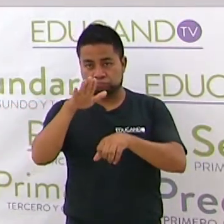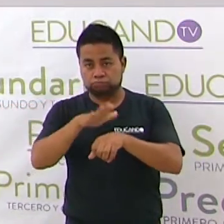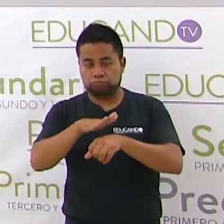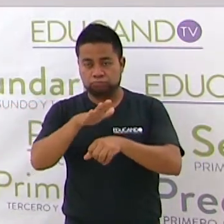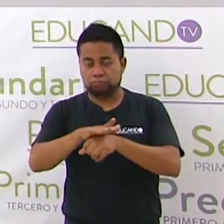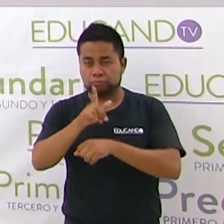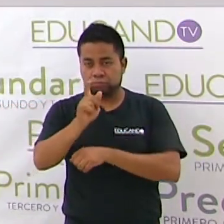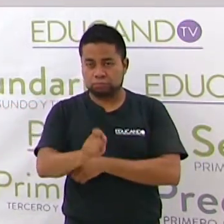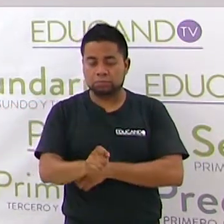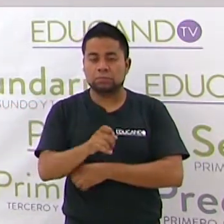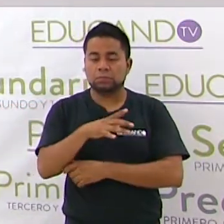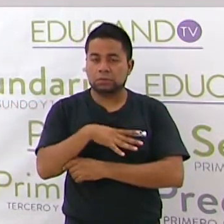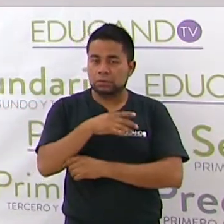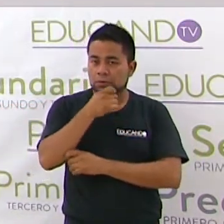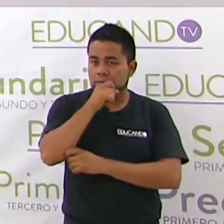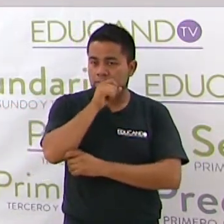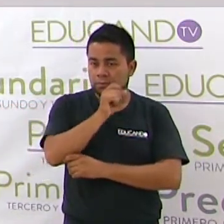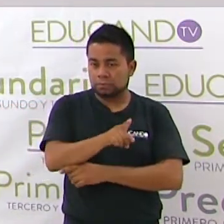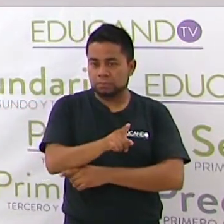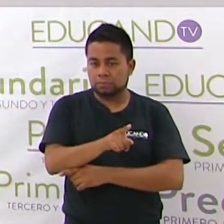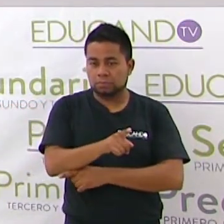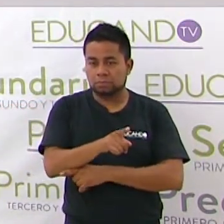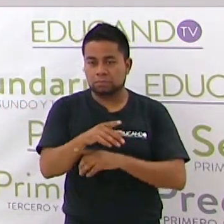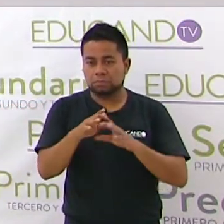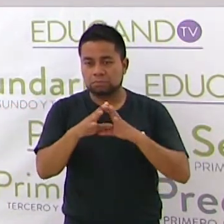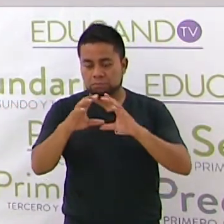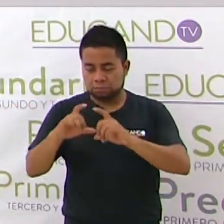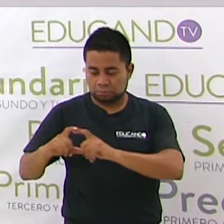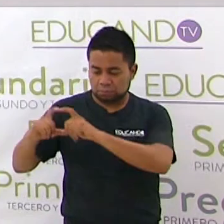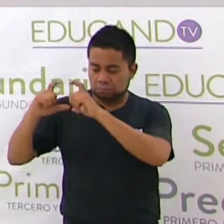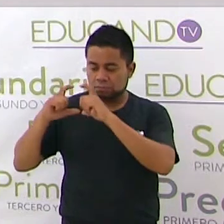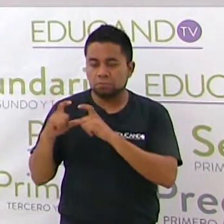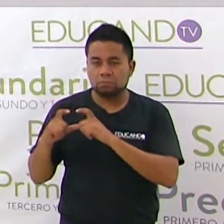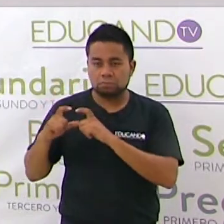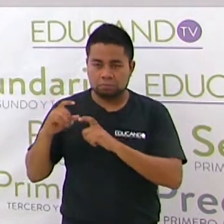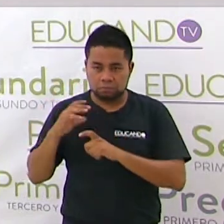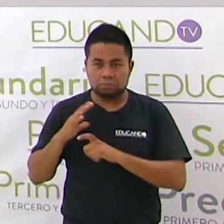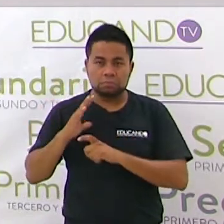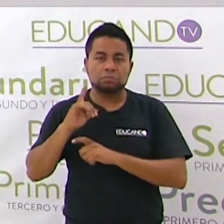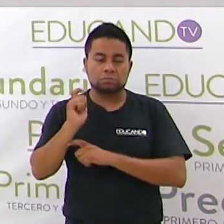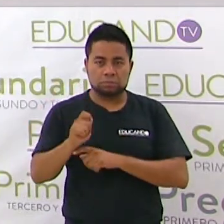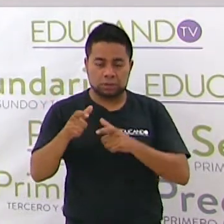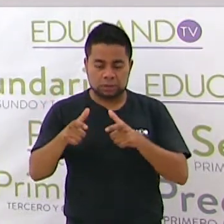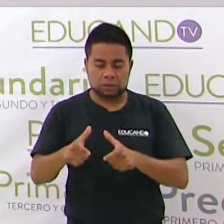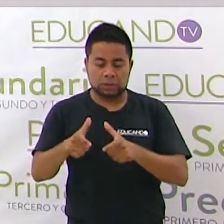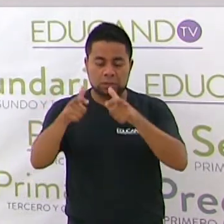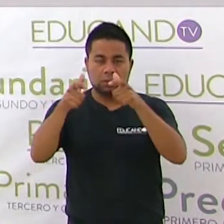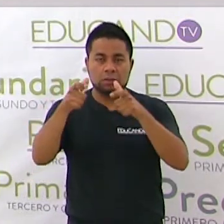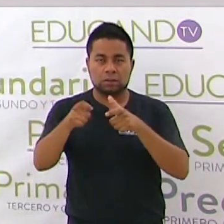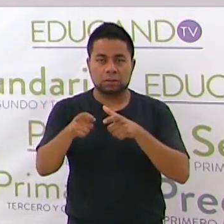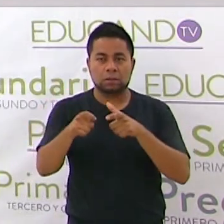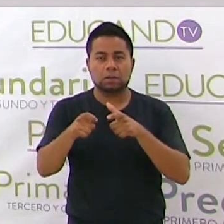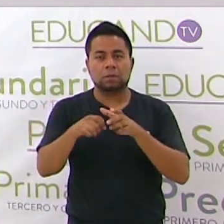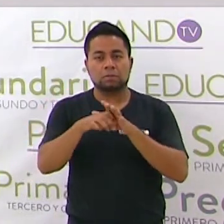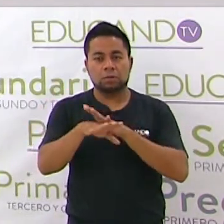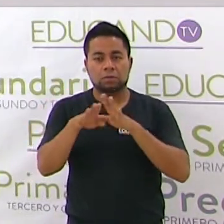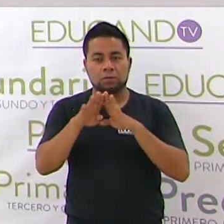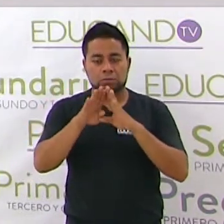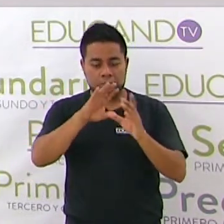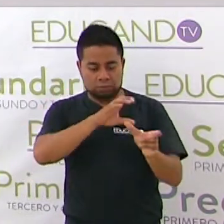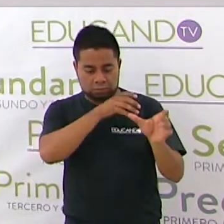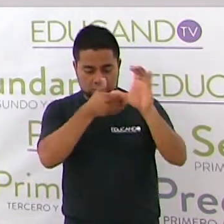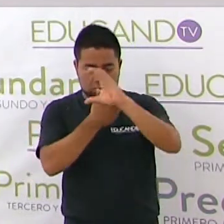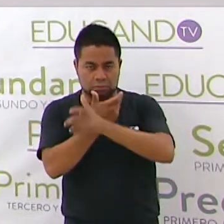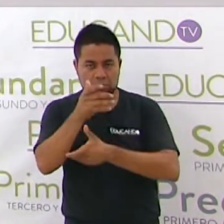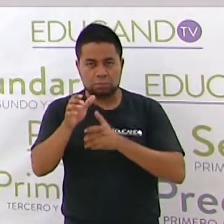ustedes, tiene también, aquí tengo a manera de gráfico, también tengo aquí un cilindro. Ese cilindro, si lo vemos desde otra